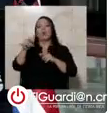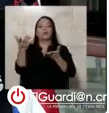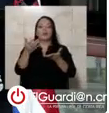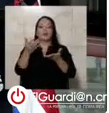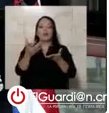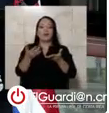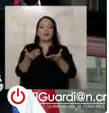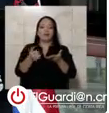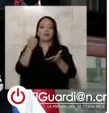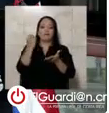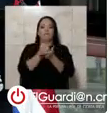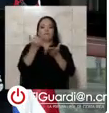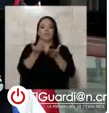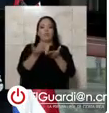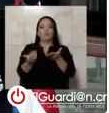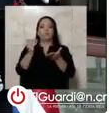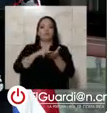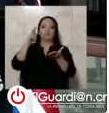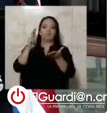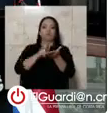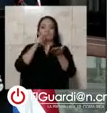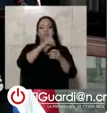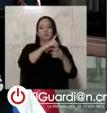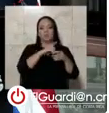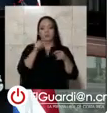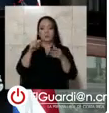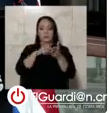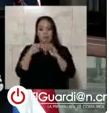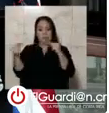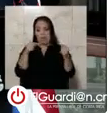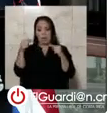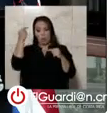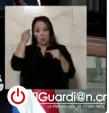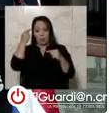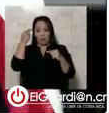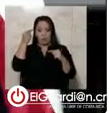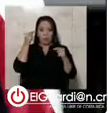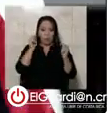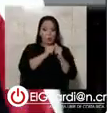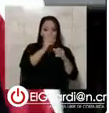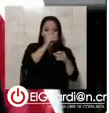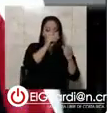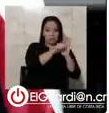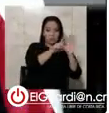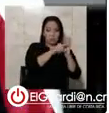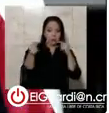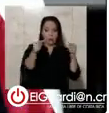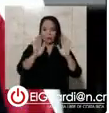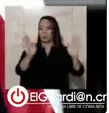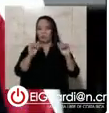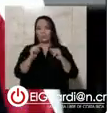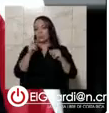Eso no significa un roce entre el Ejecutivo y los diputados, eso significa el debate de las políticas públicas vigorosos